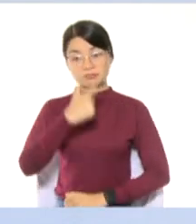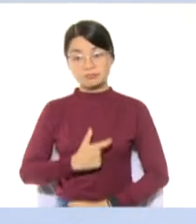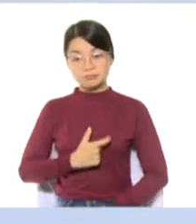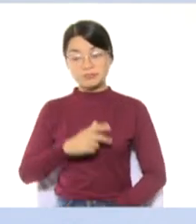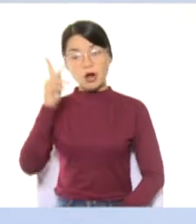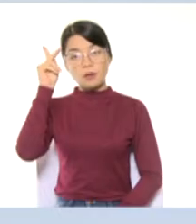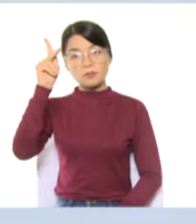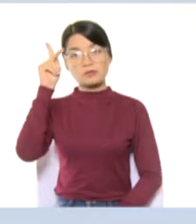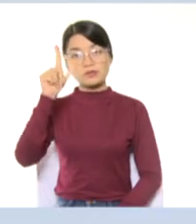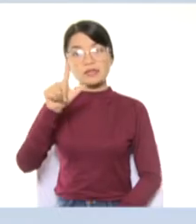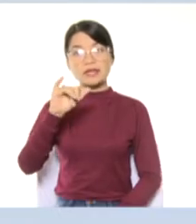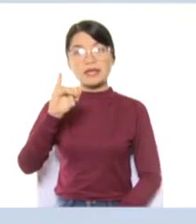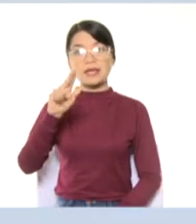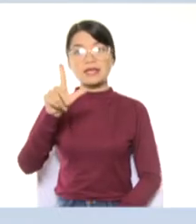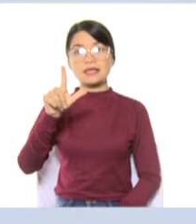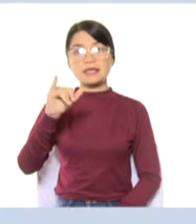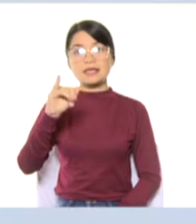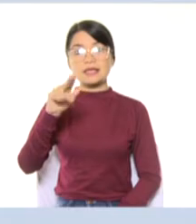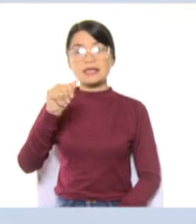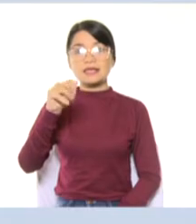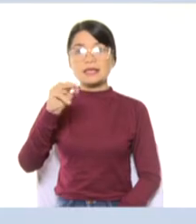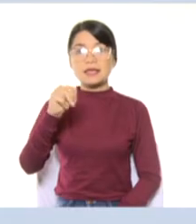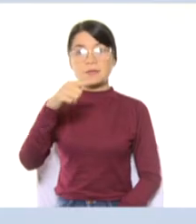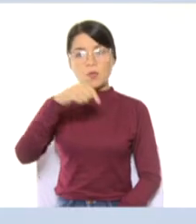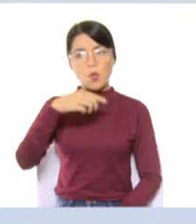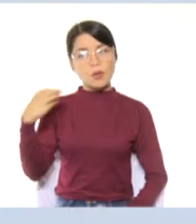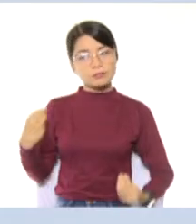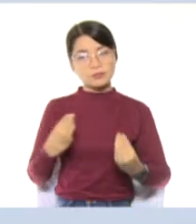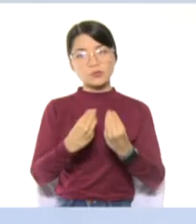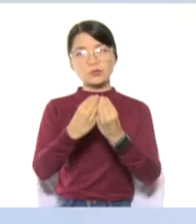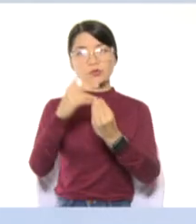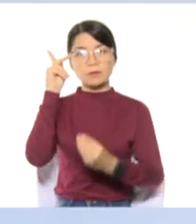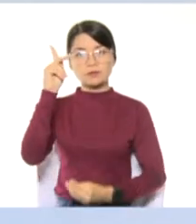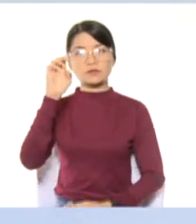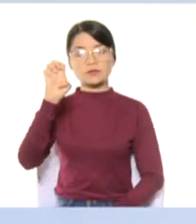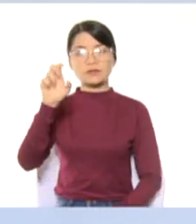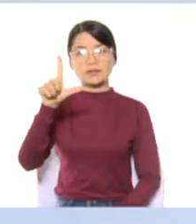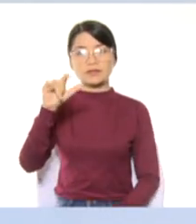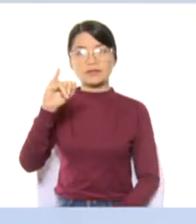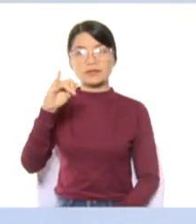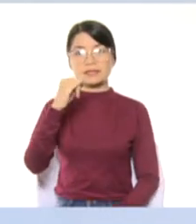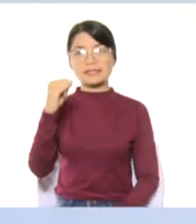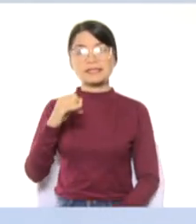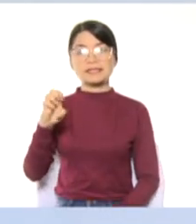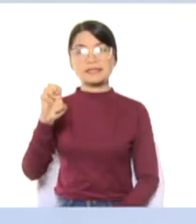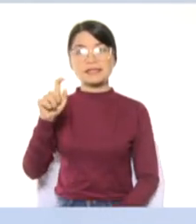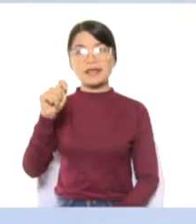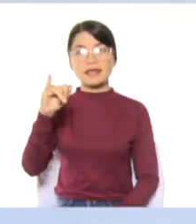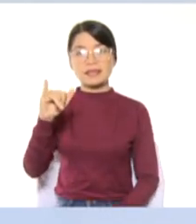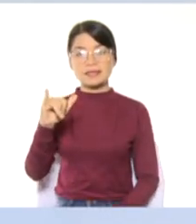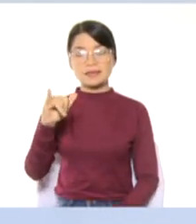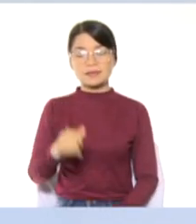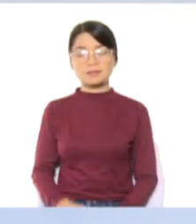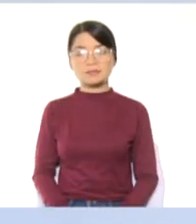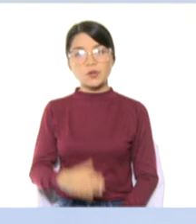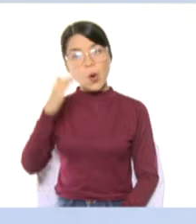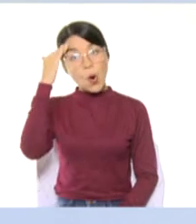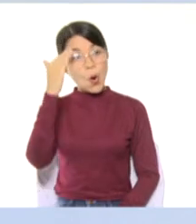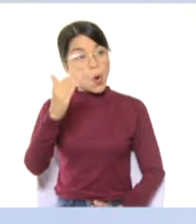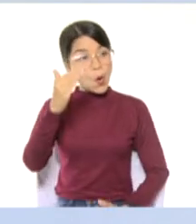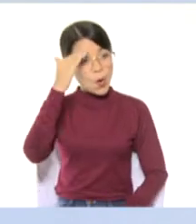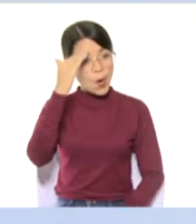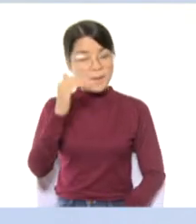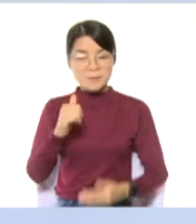profesora Lilian Salazar y hoy me encuentro acompañada de la profesora Eliseti de Gobella. Hola mi profe. Hola mi profe Lilian, un